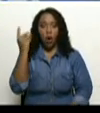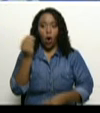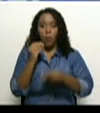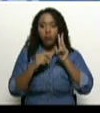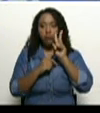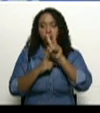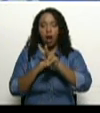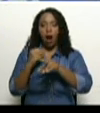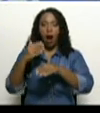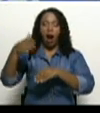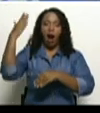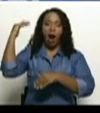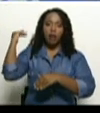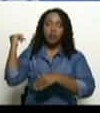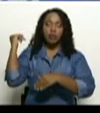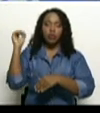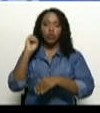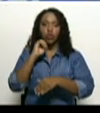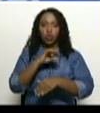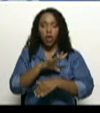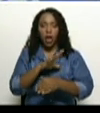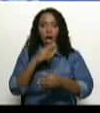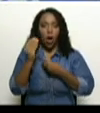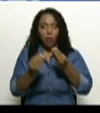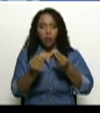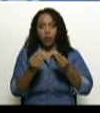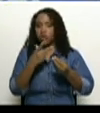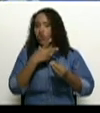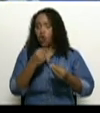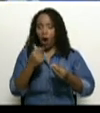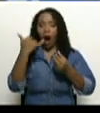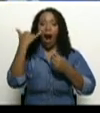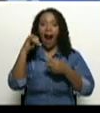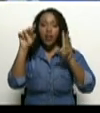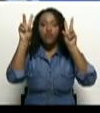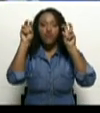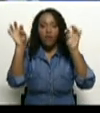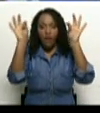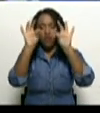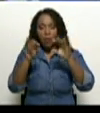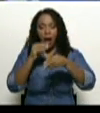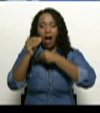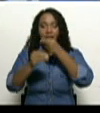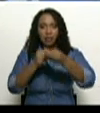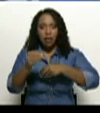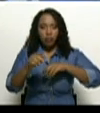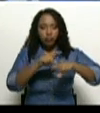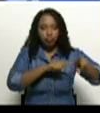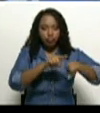veníamos haciendo antes. Hay que dirigir nuevos métodos,